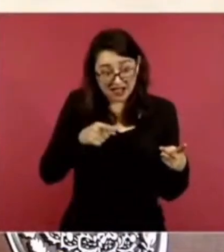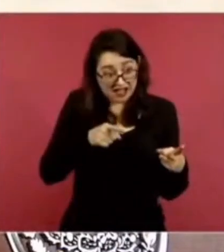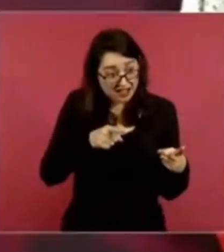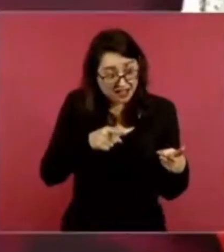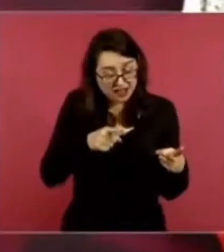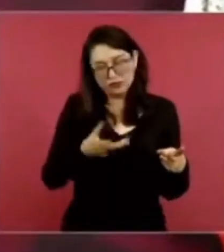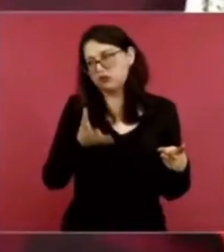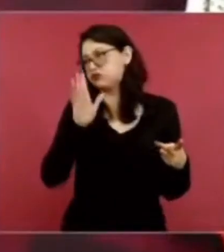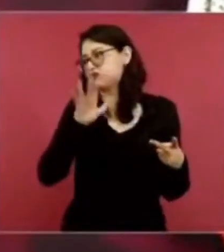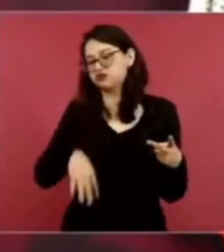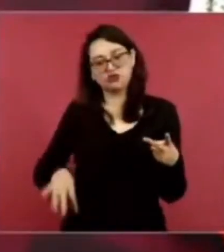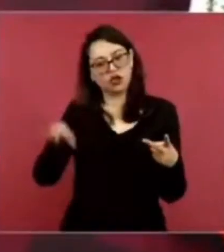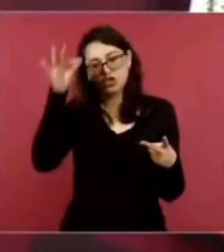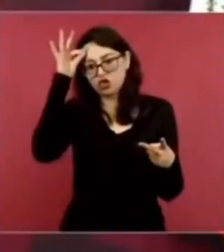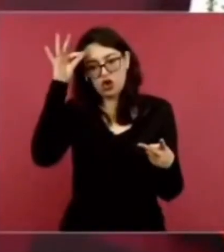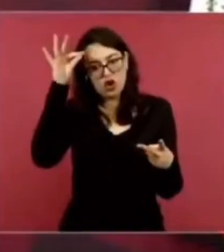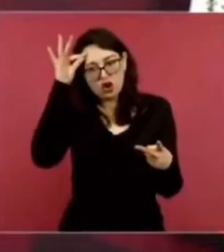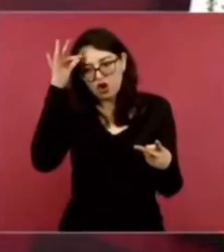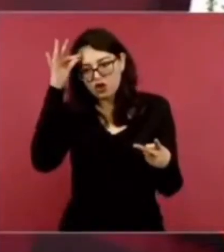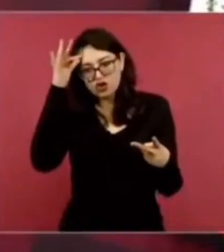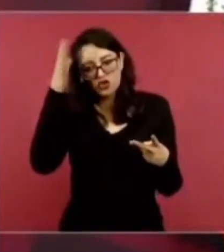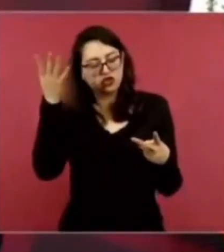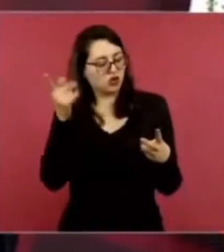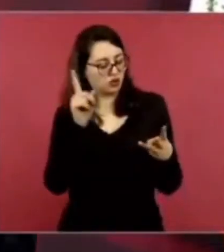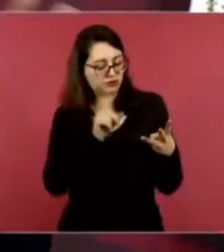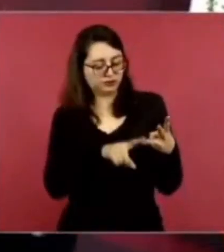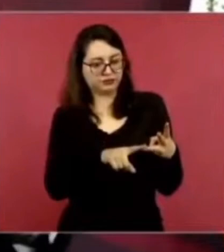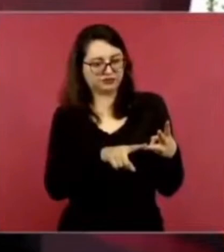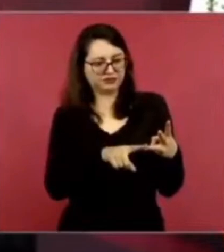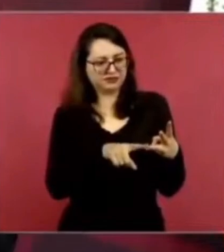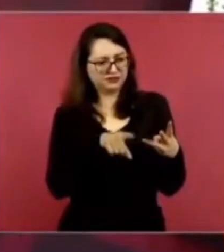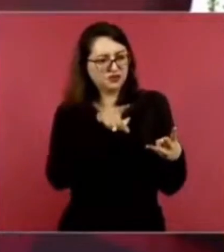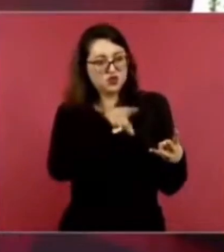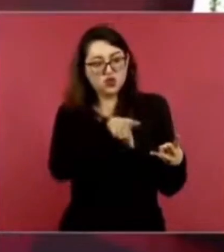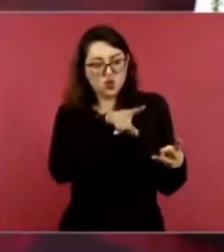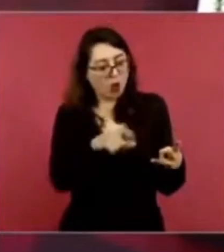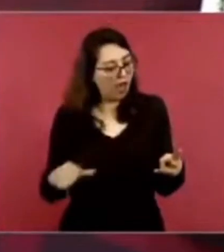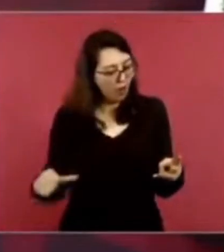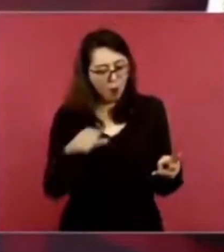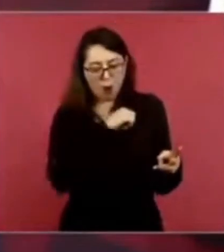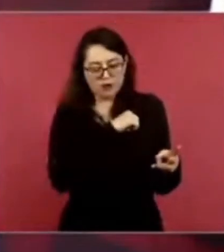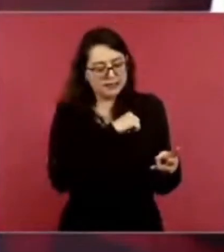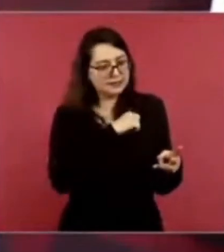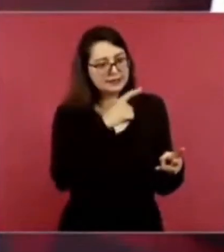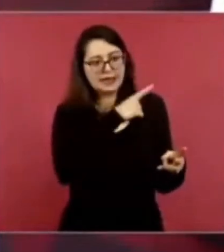a presentar. No estés pensando en los demás, piensa en ti.